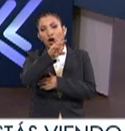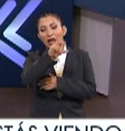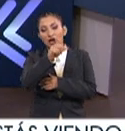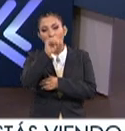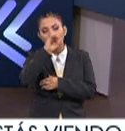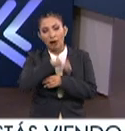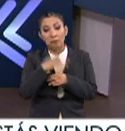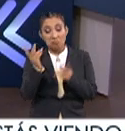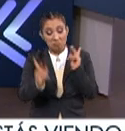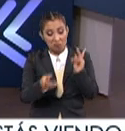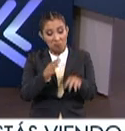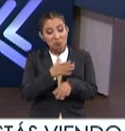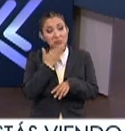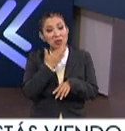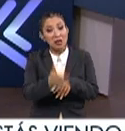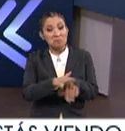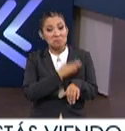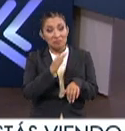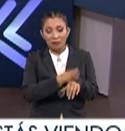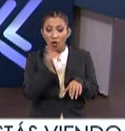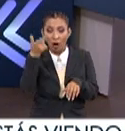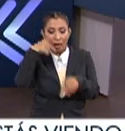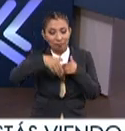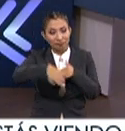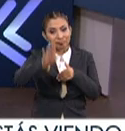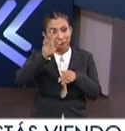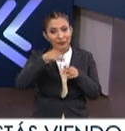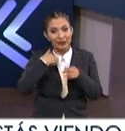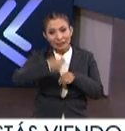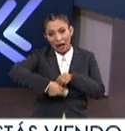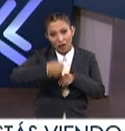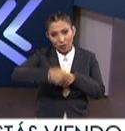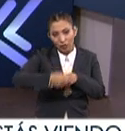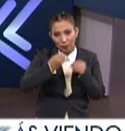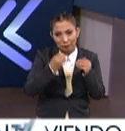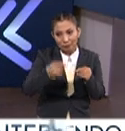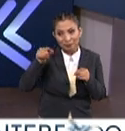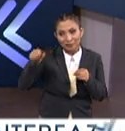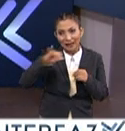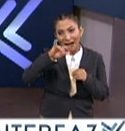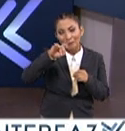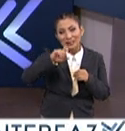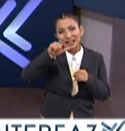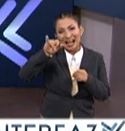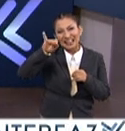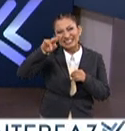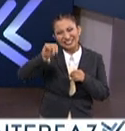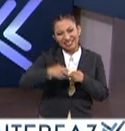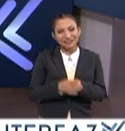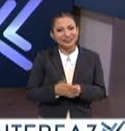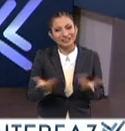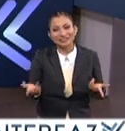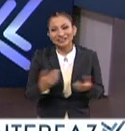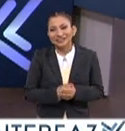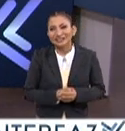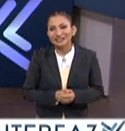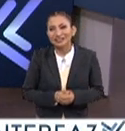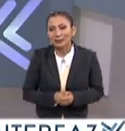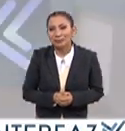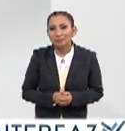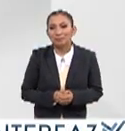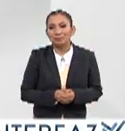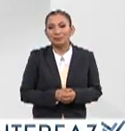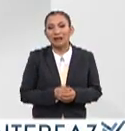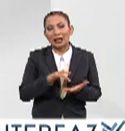Una excelente plática, charla. Ojalá podamos tenerlo. Salúdenos por mucho a James Allison. Con mucho gusto lo voy